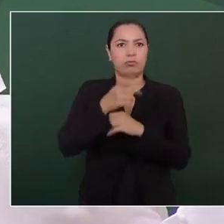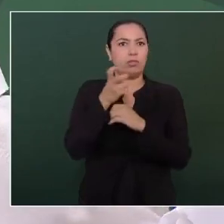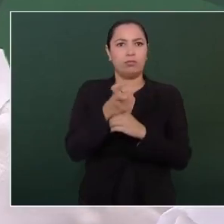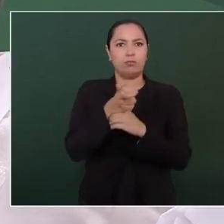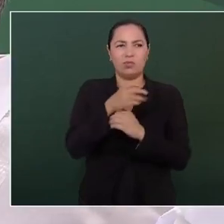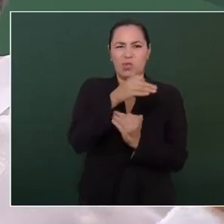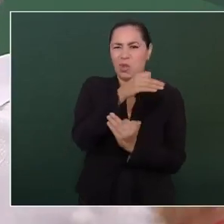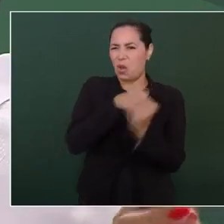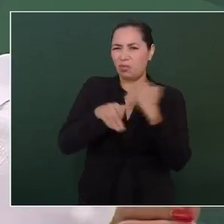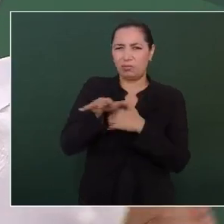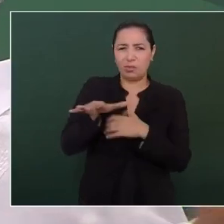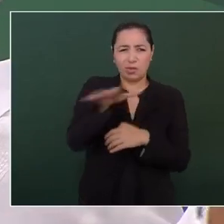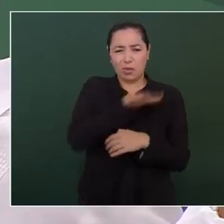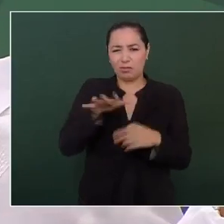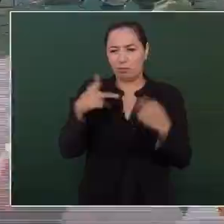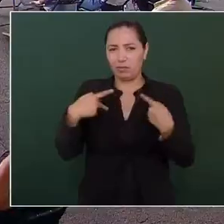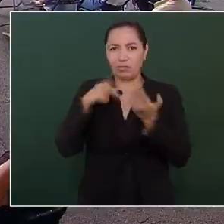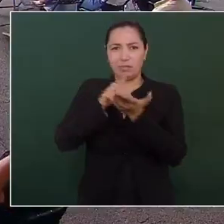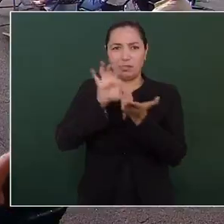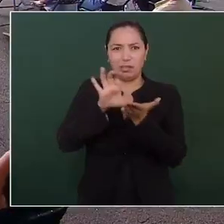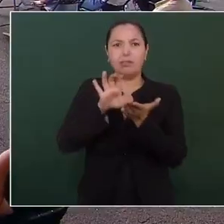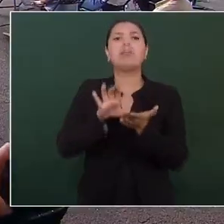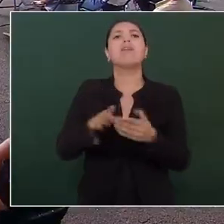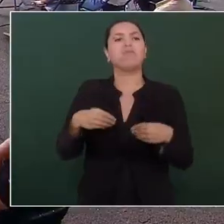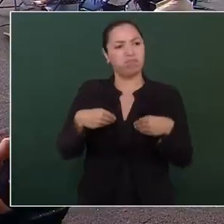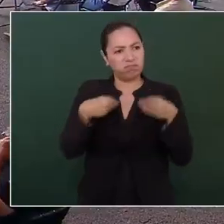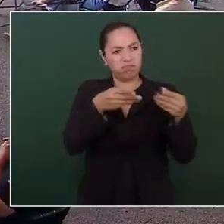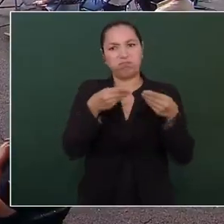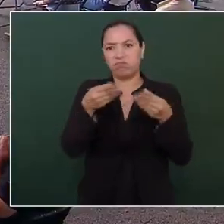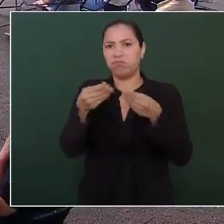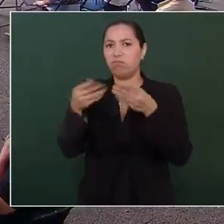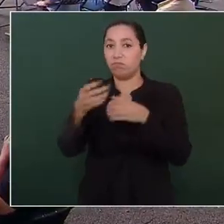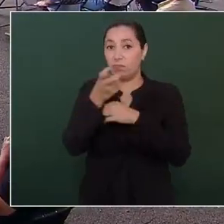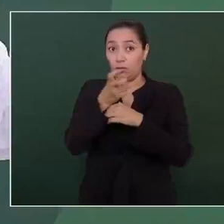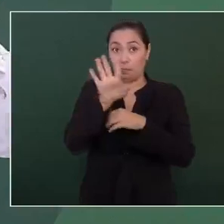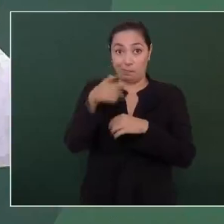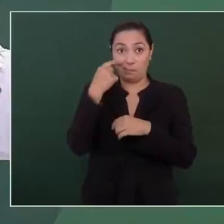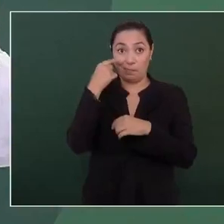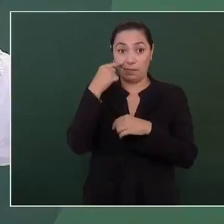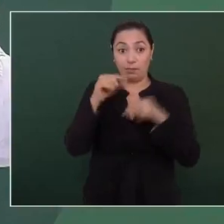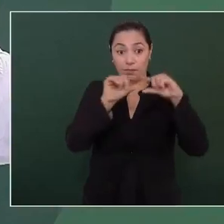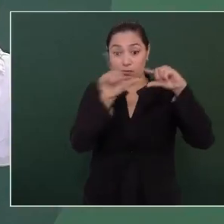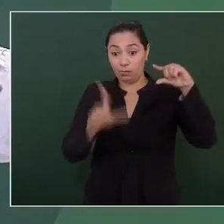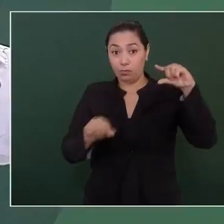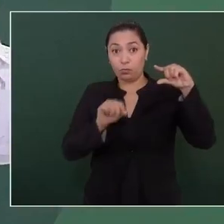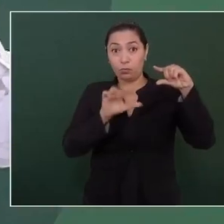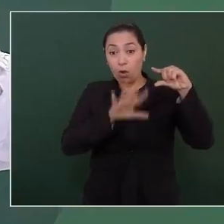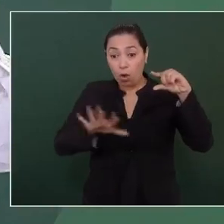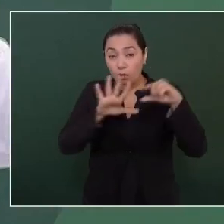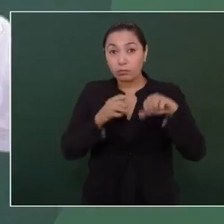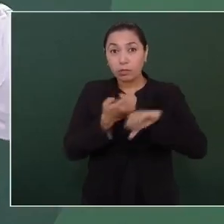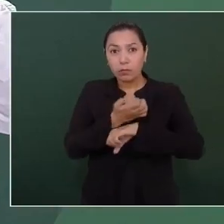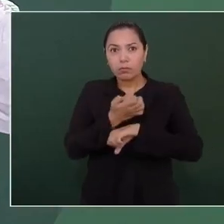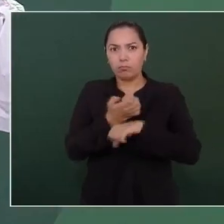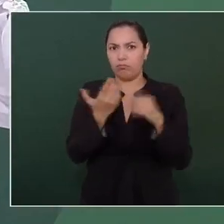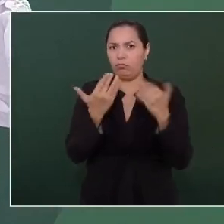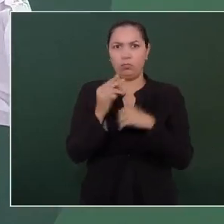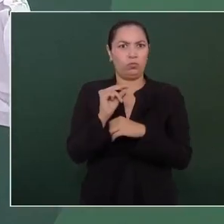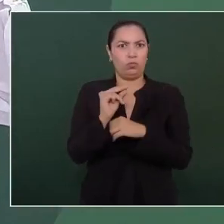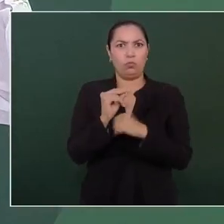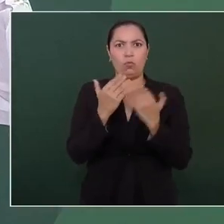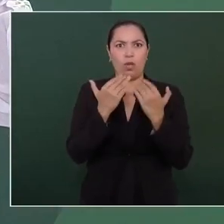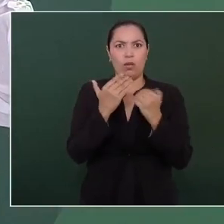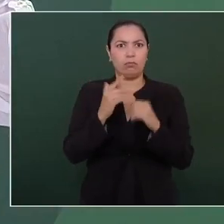universal. Eso no se está haciendo en todos los estados. Ese es un porque trabajo. Porque hubieron gobernadores,